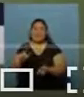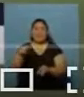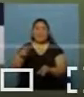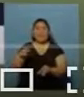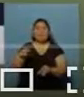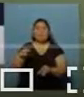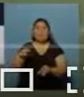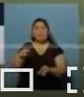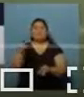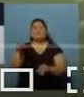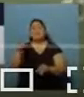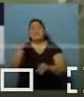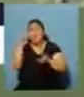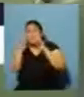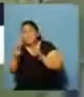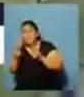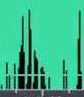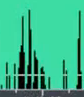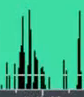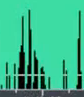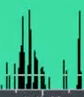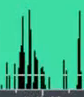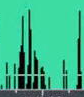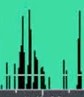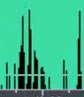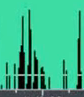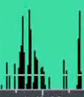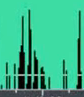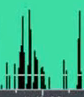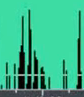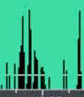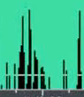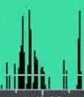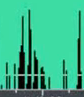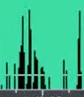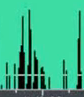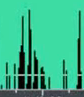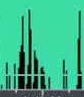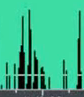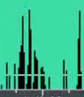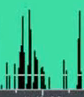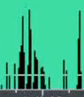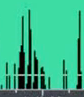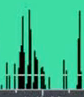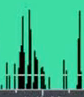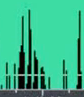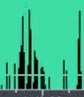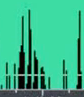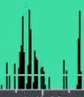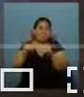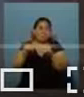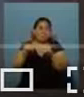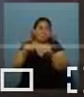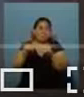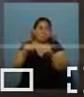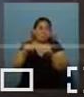Ahí estamos observando las... Los alumnos permanecerán... La lista, la... ...esa digital, desde tu